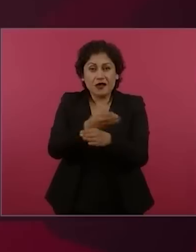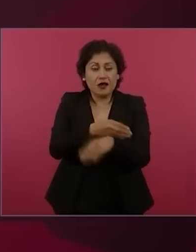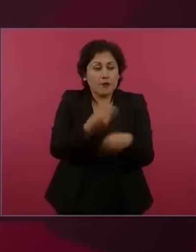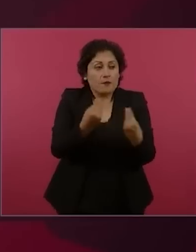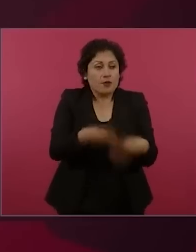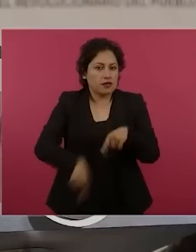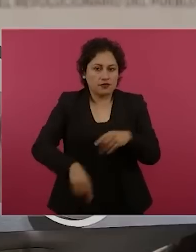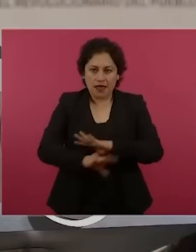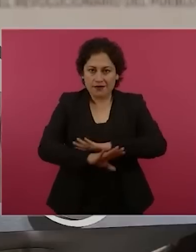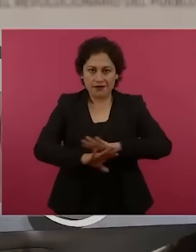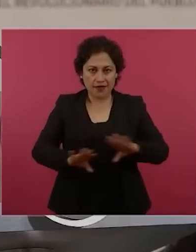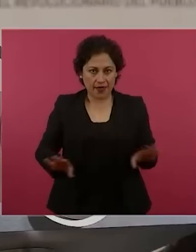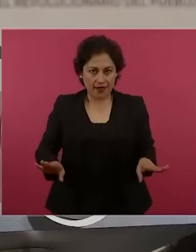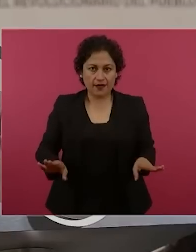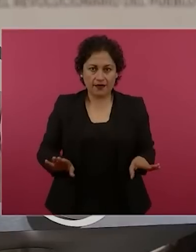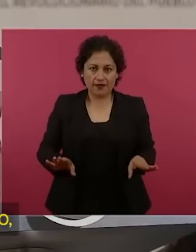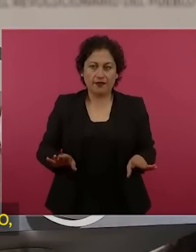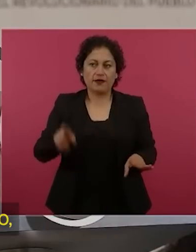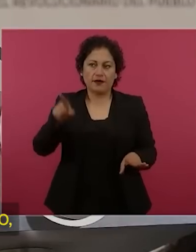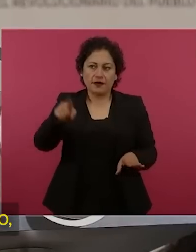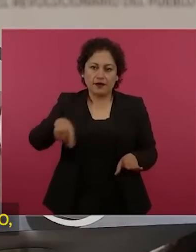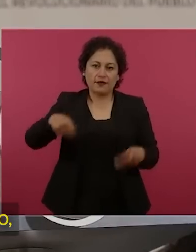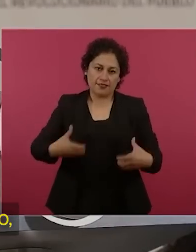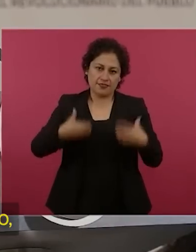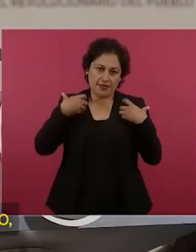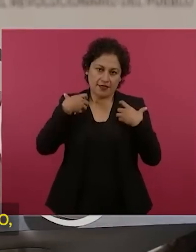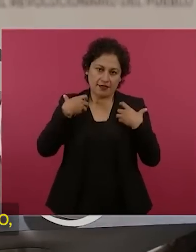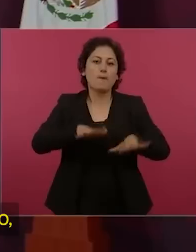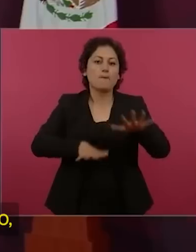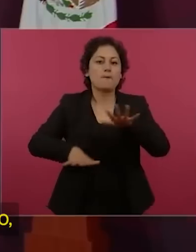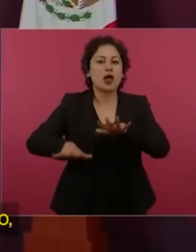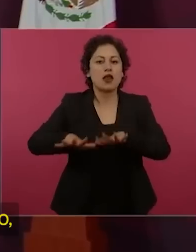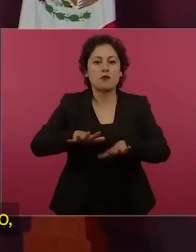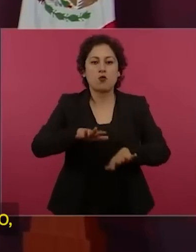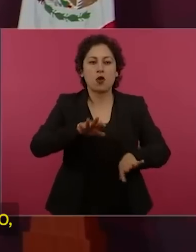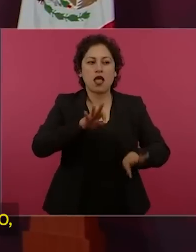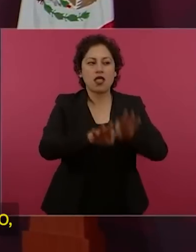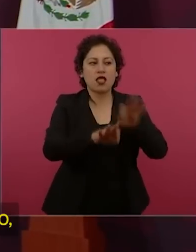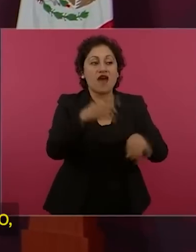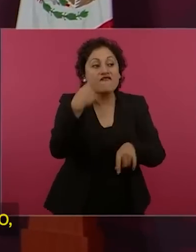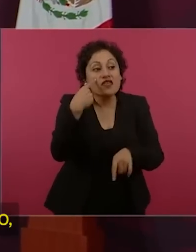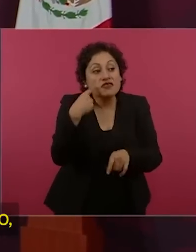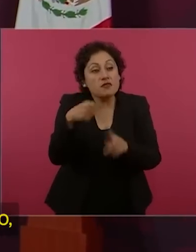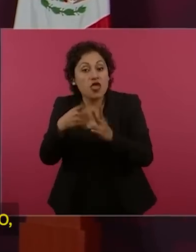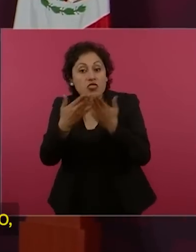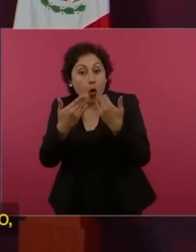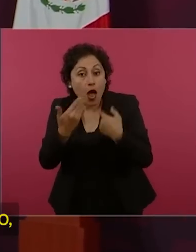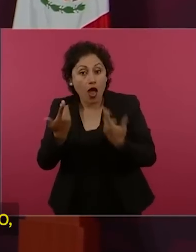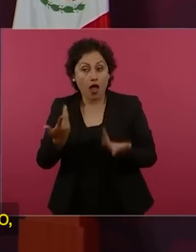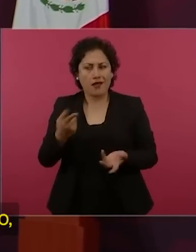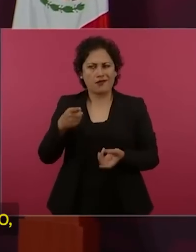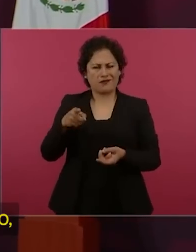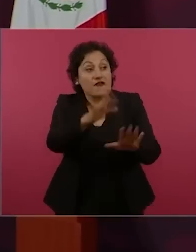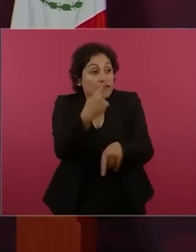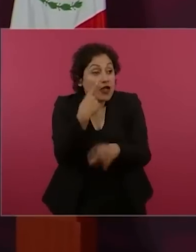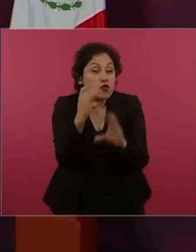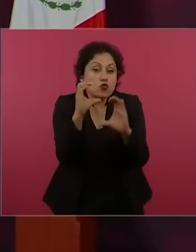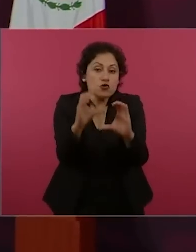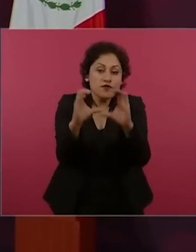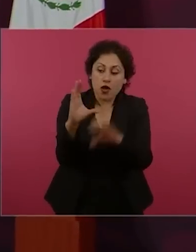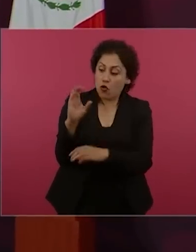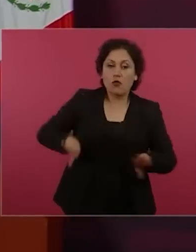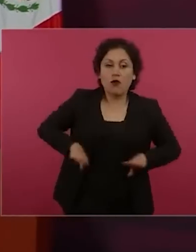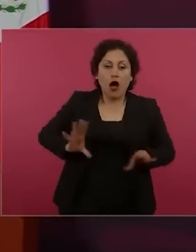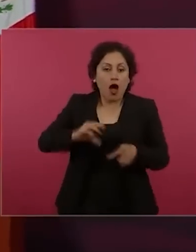manipulación. No es que no tengan matemática, no es que se vaya a inyectar el virus del comunismo, no es